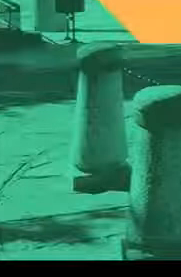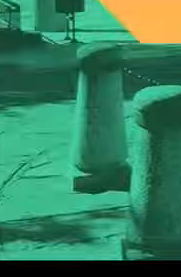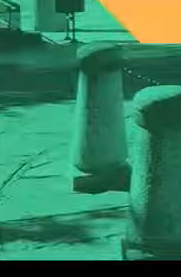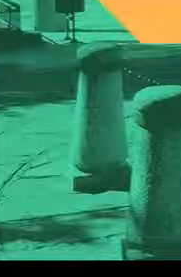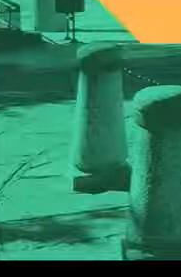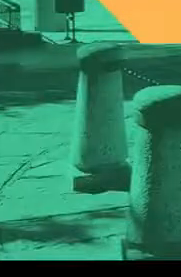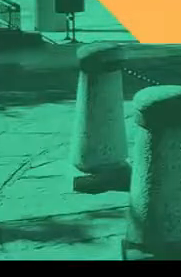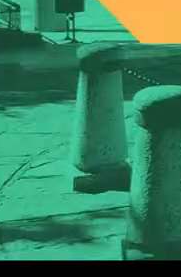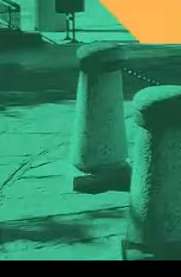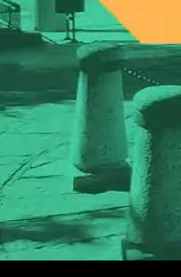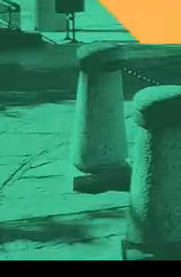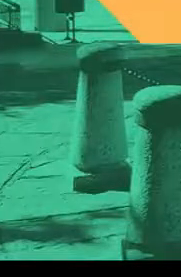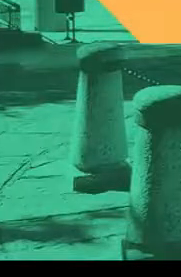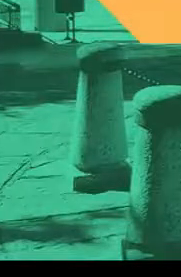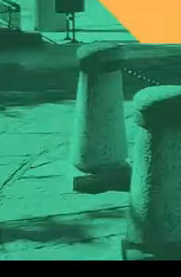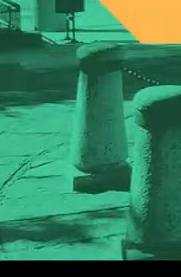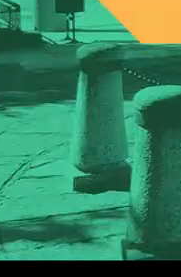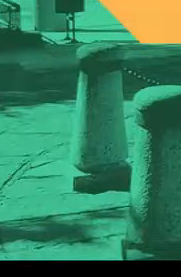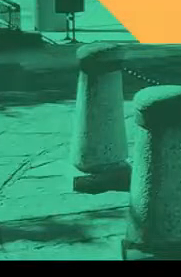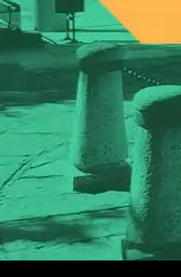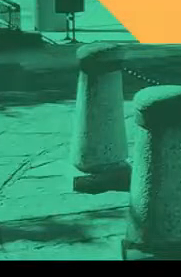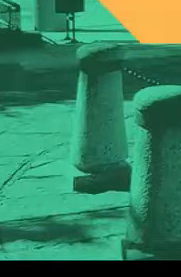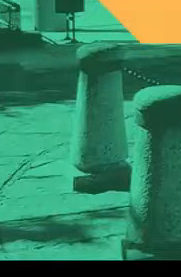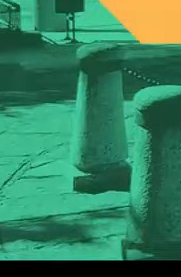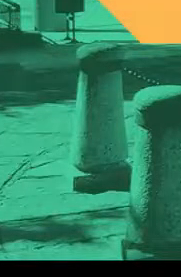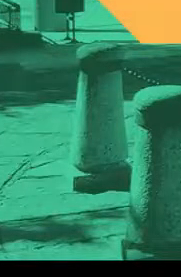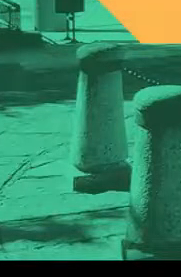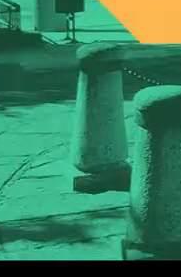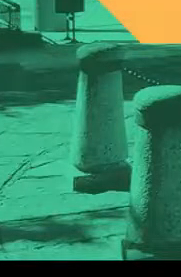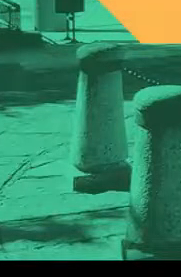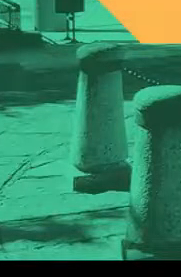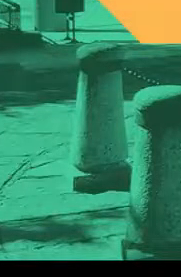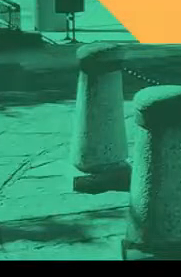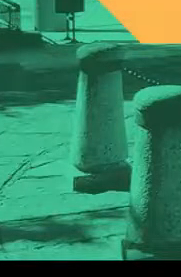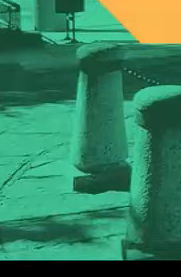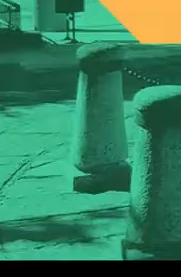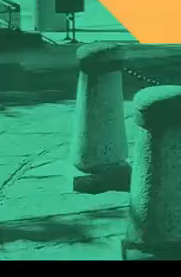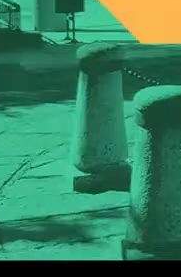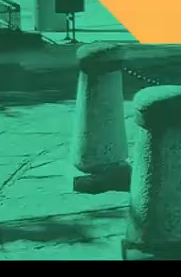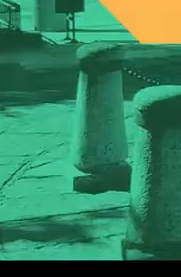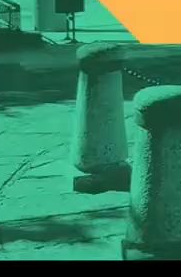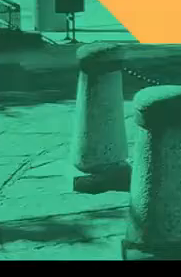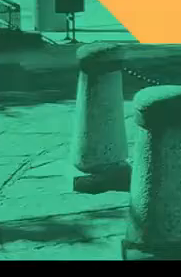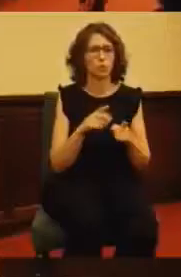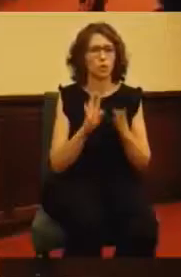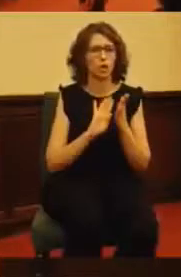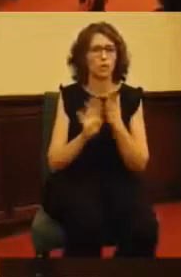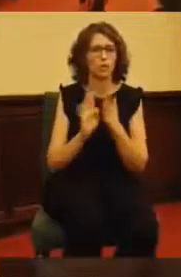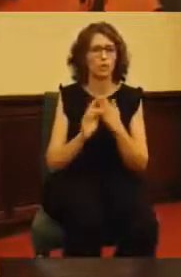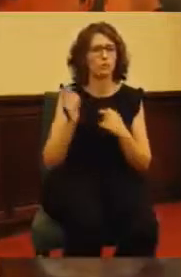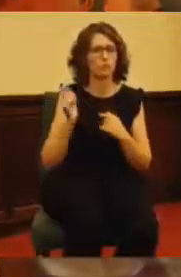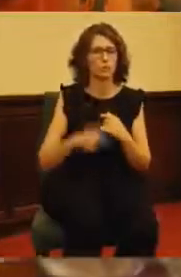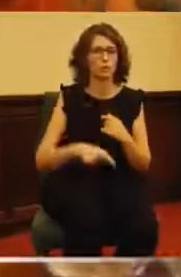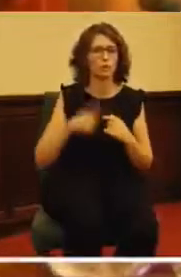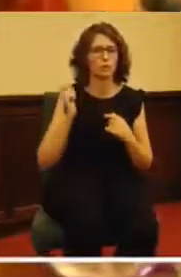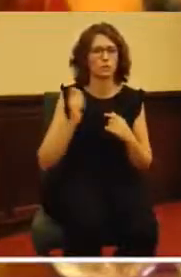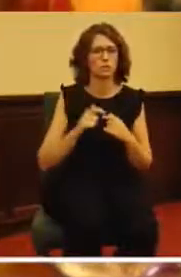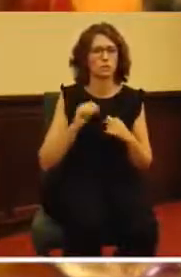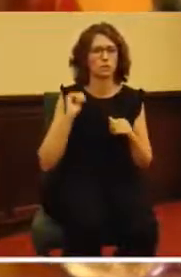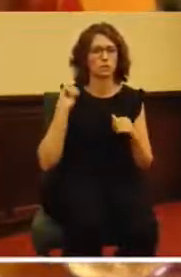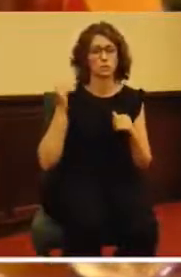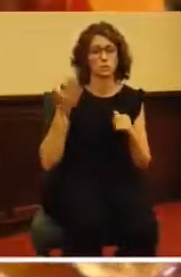A todos y a todas. Gracias, señora presidenta. Miren, una de las preguntas más frecuentes que nos hicieron los vecinos y vecinas durante el